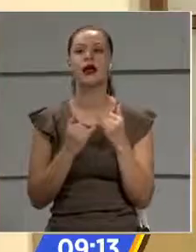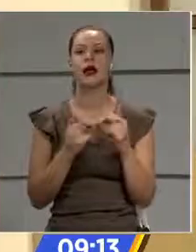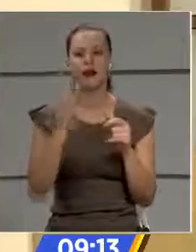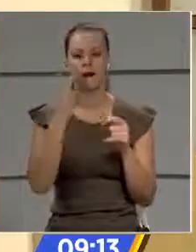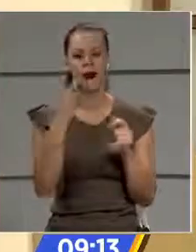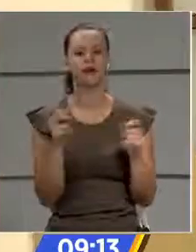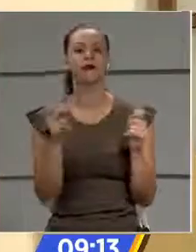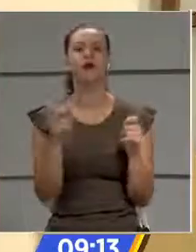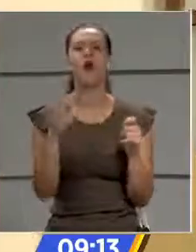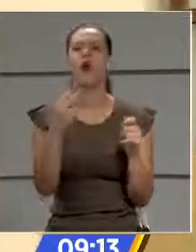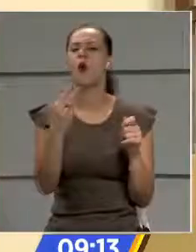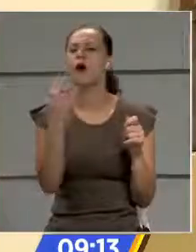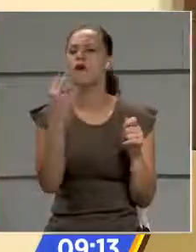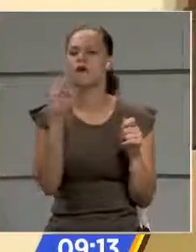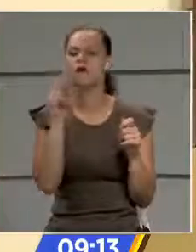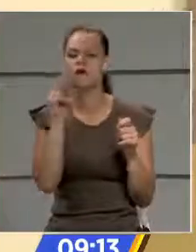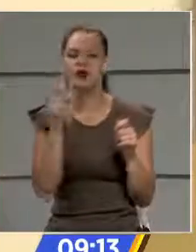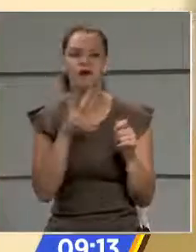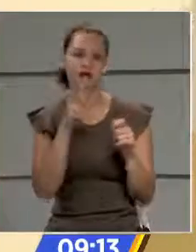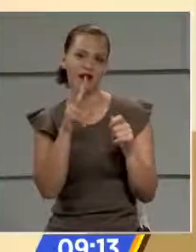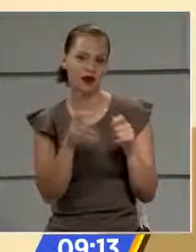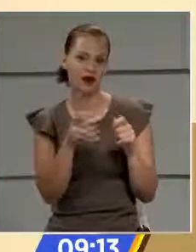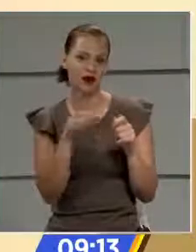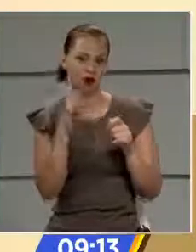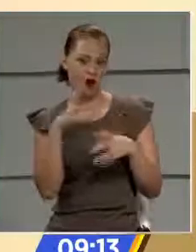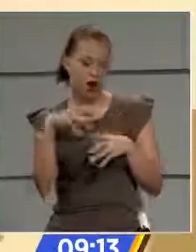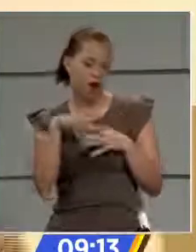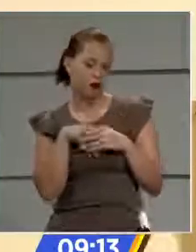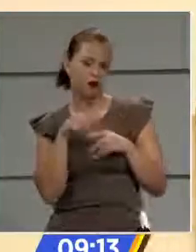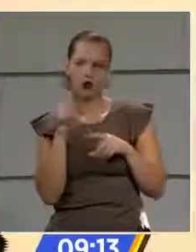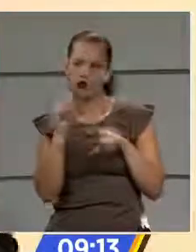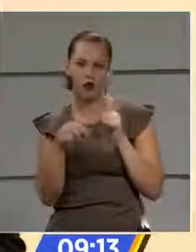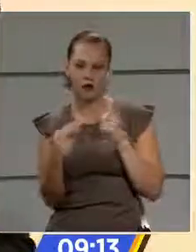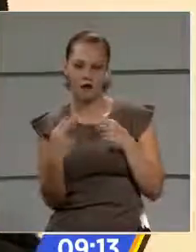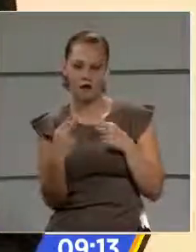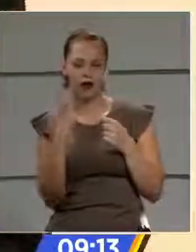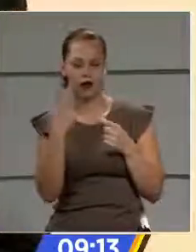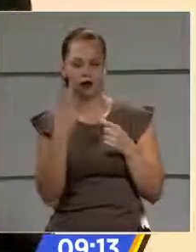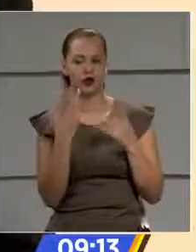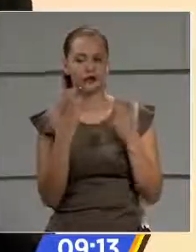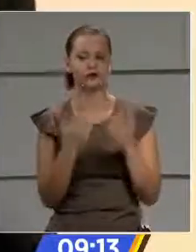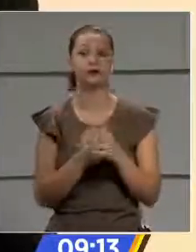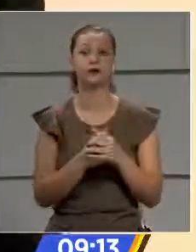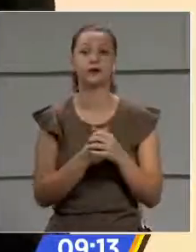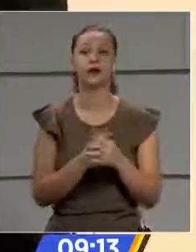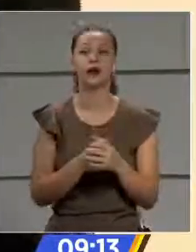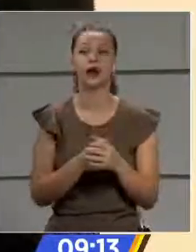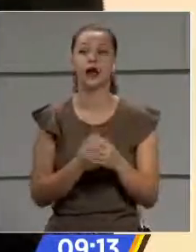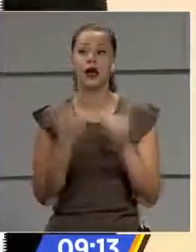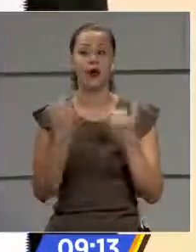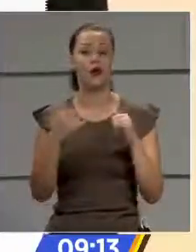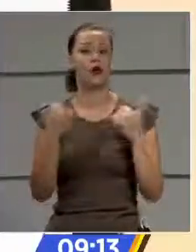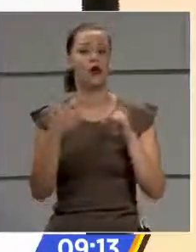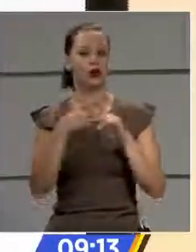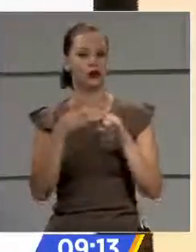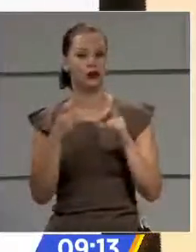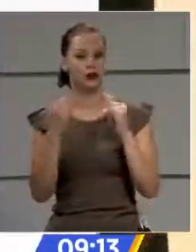mostrando cómo se ve realmente, porque como están internos no podemos observarlas, ¿de acuerdo? Entonces, claro, vamos a jugar desde